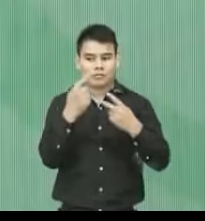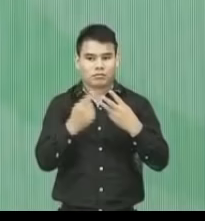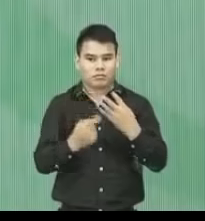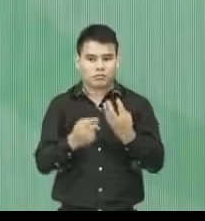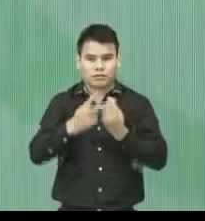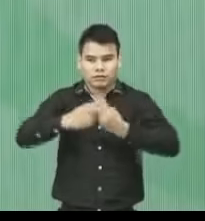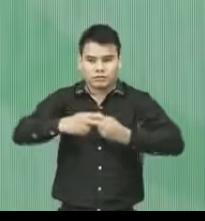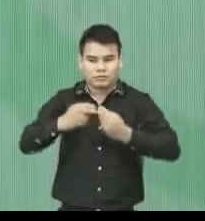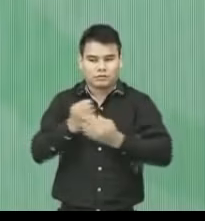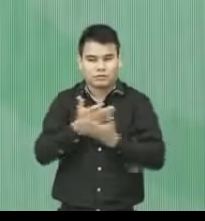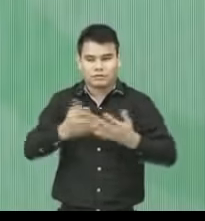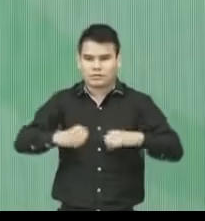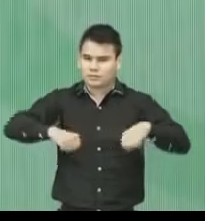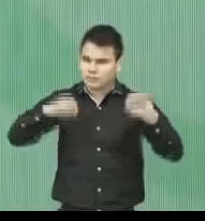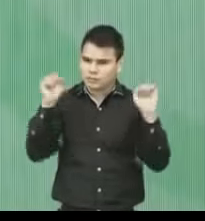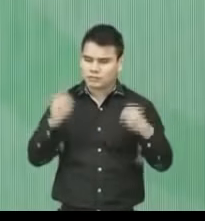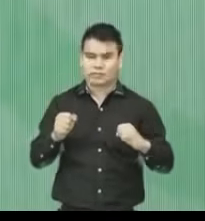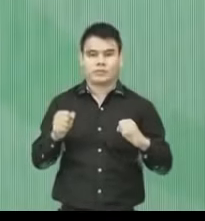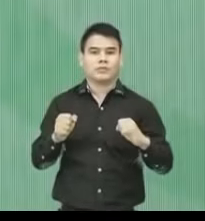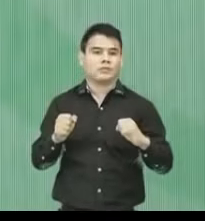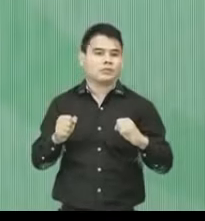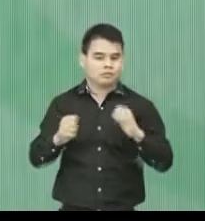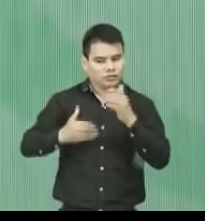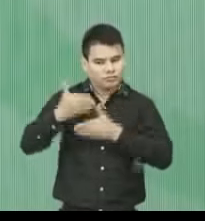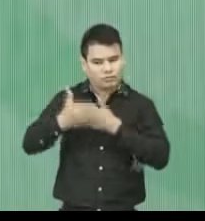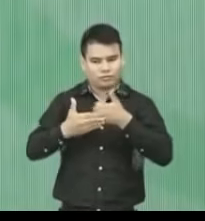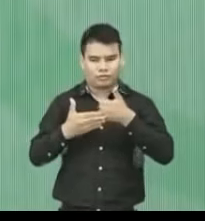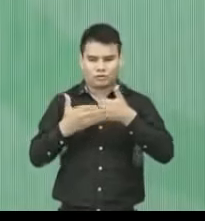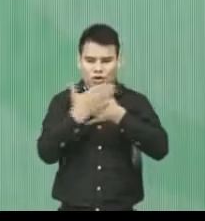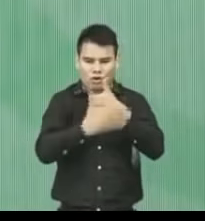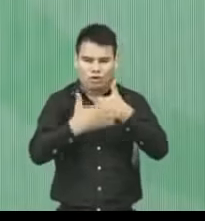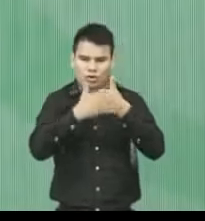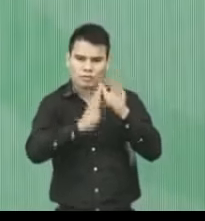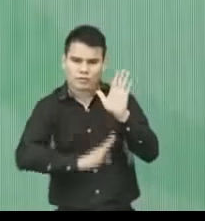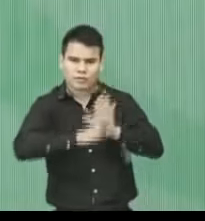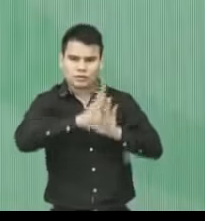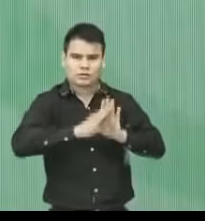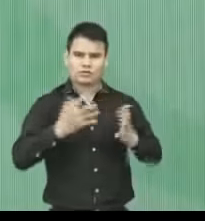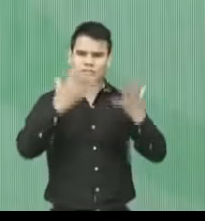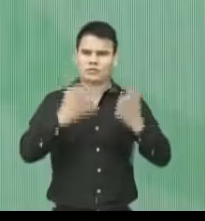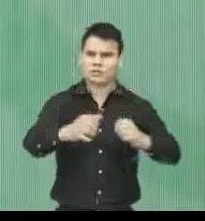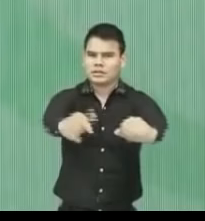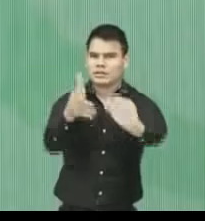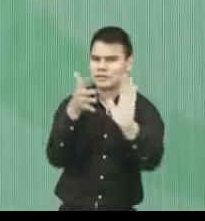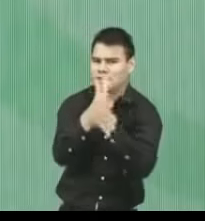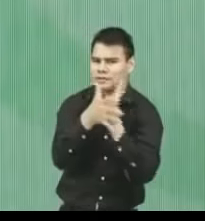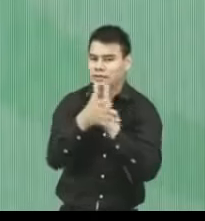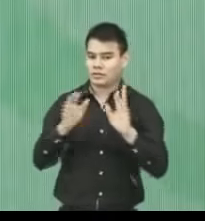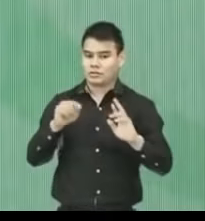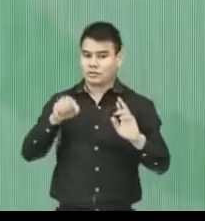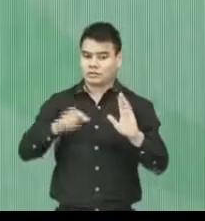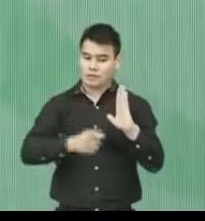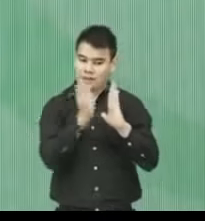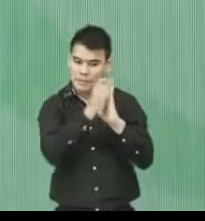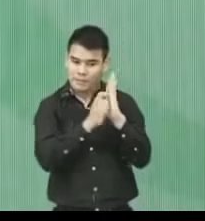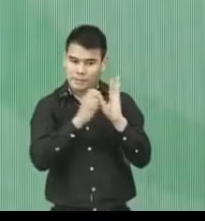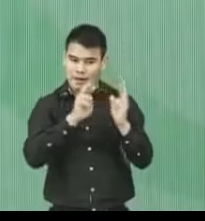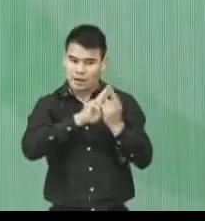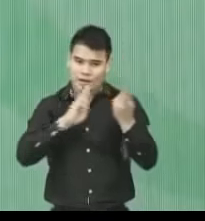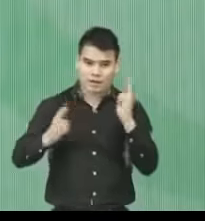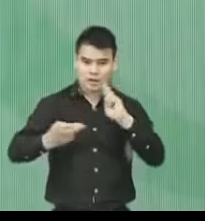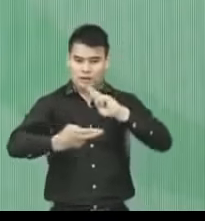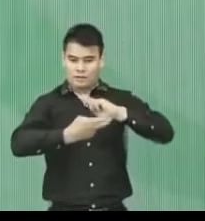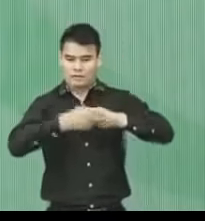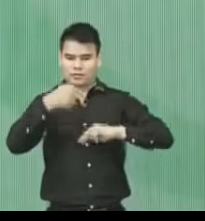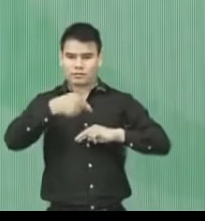estar disposición a dar ese gran salto por el país y quiero decirlo con claridad esa reforma no es una reforma